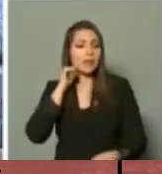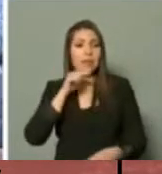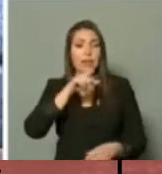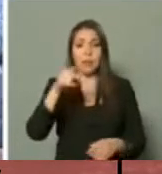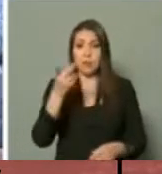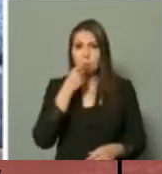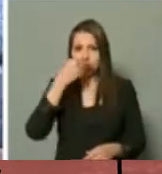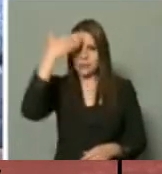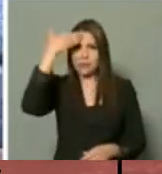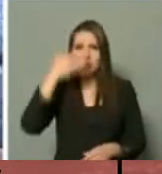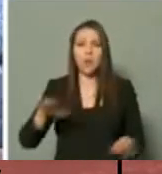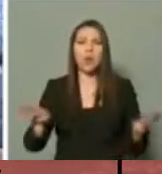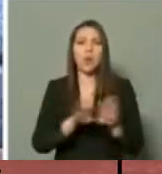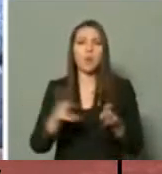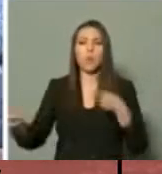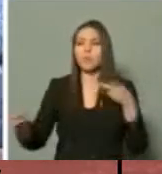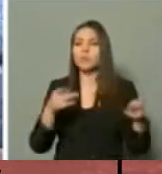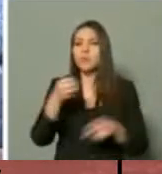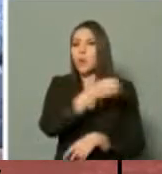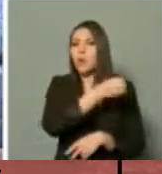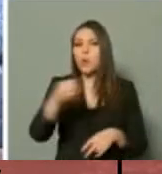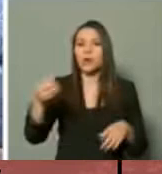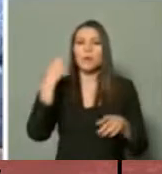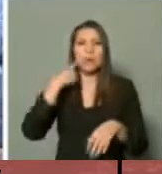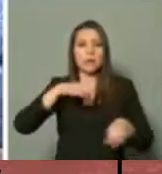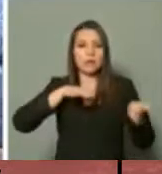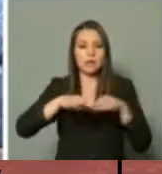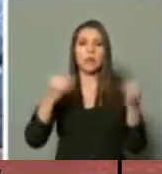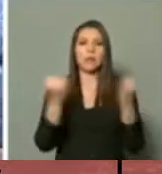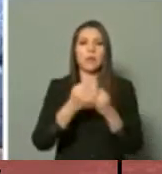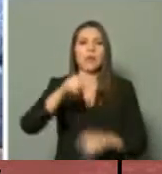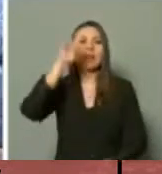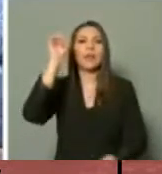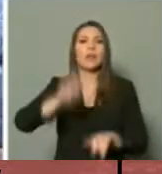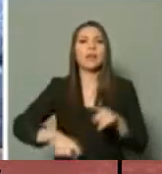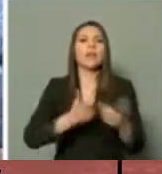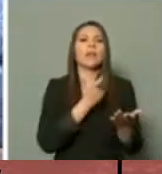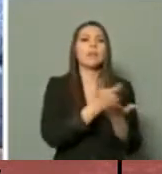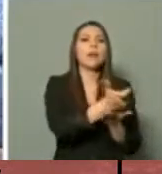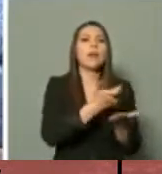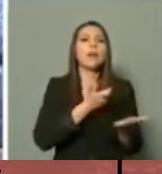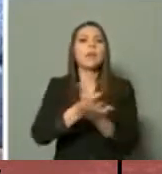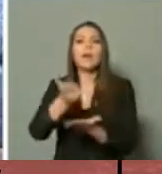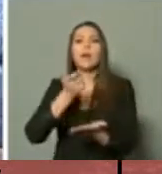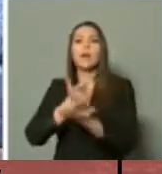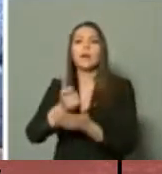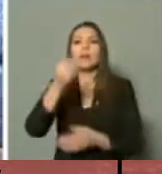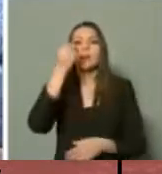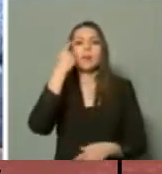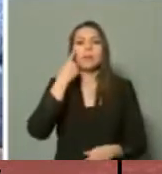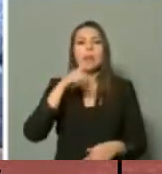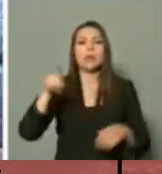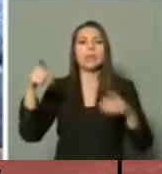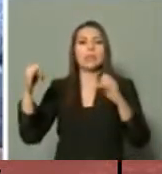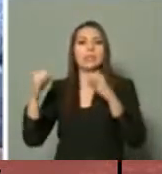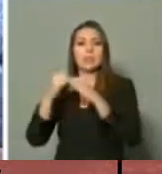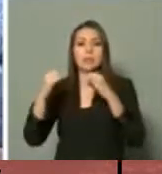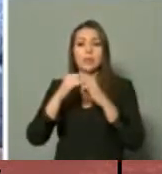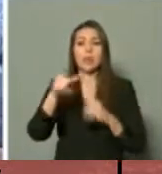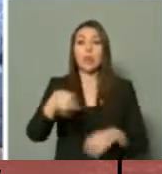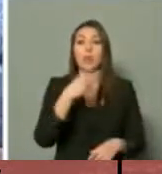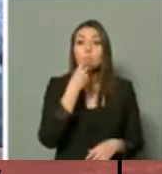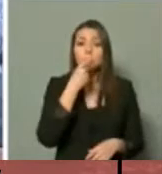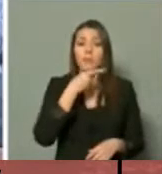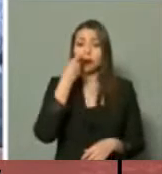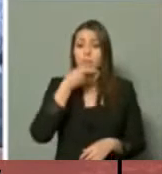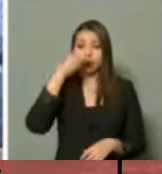conozcan todos los protocolos de actuación, también vamos a quitar esas cuotas institucionalizadas que les han hecho. Sabemos que los policías que quieren ser honestos